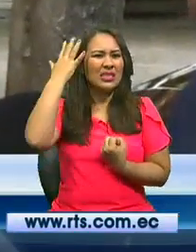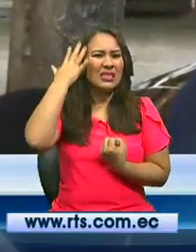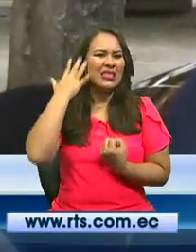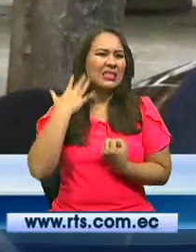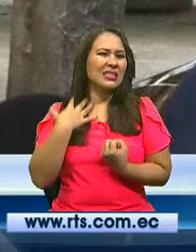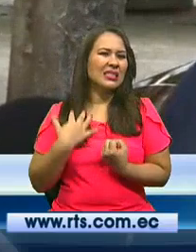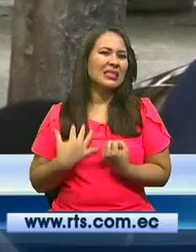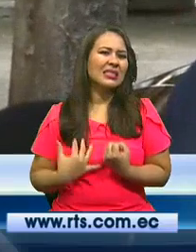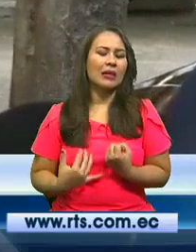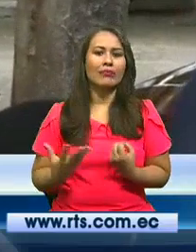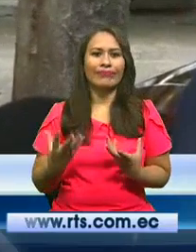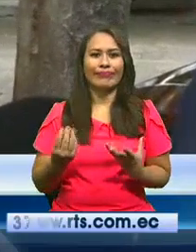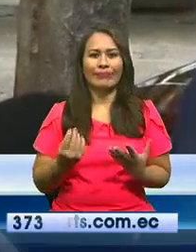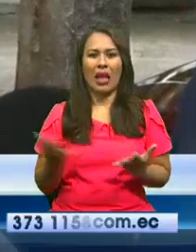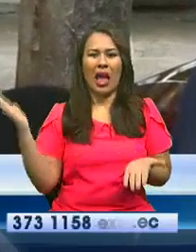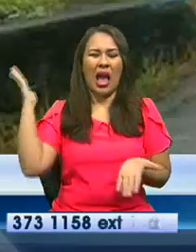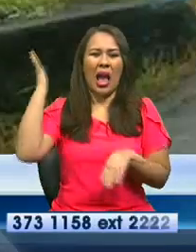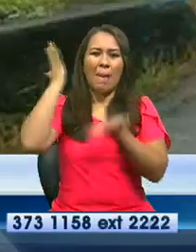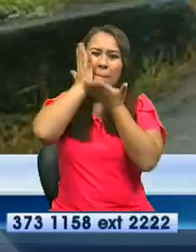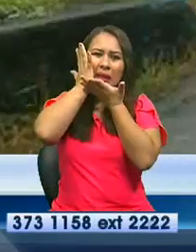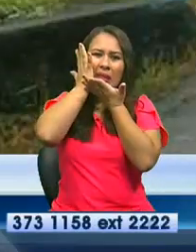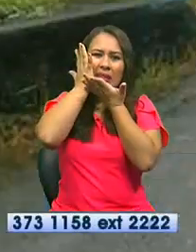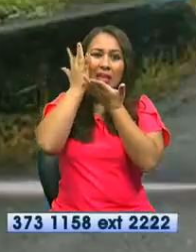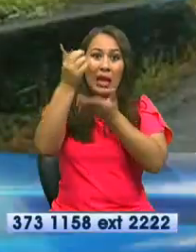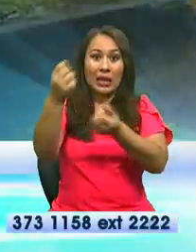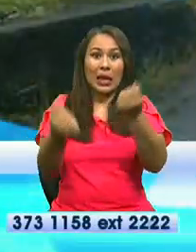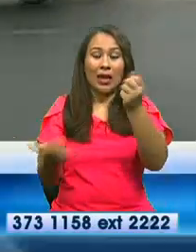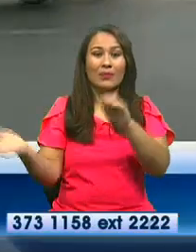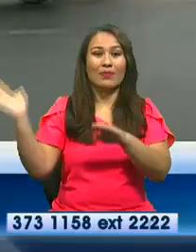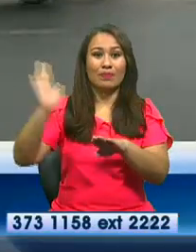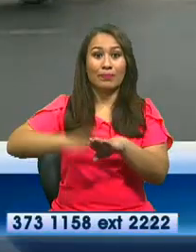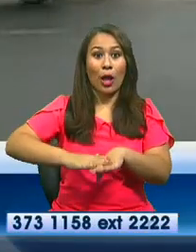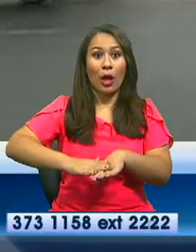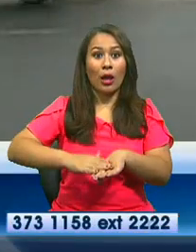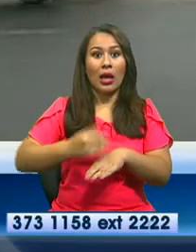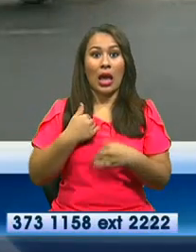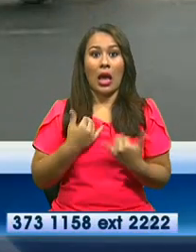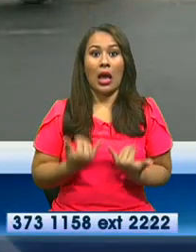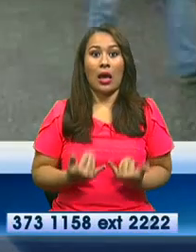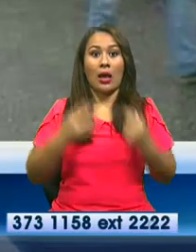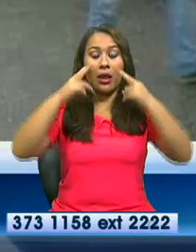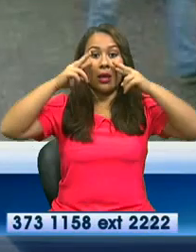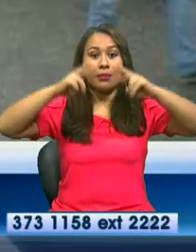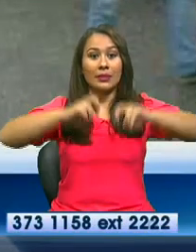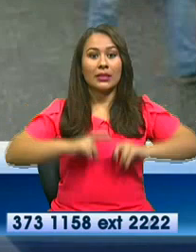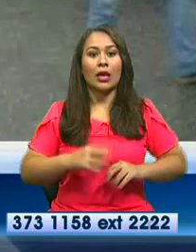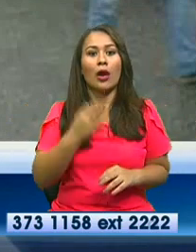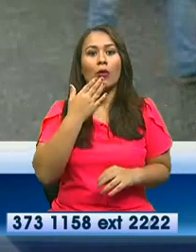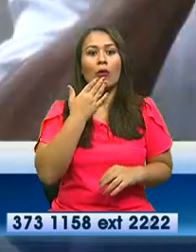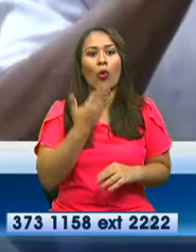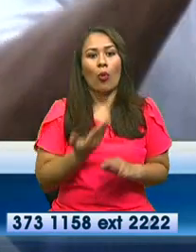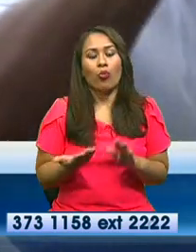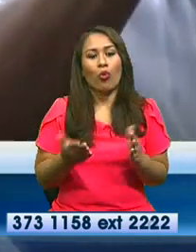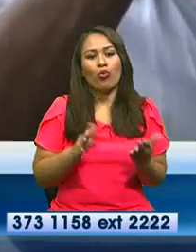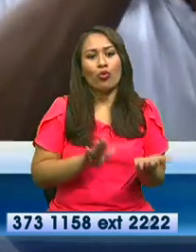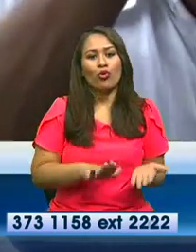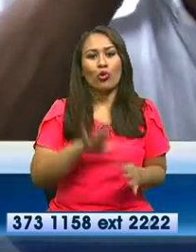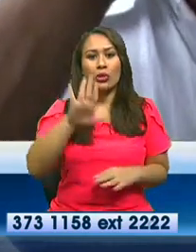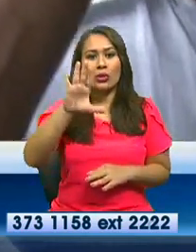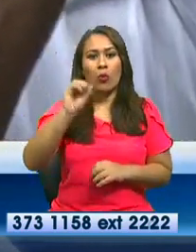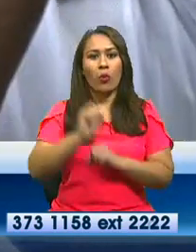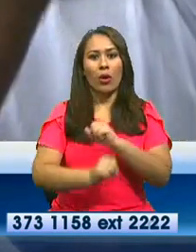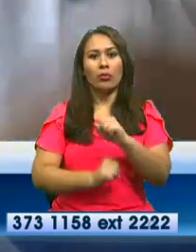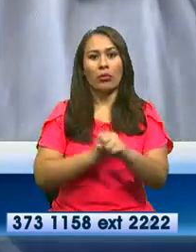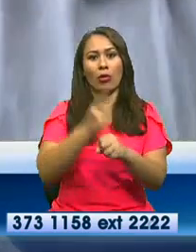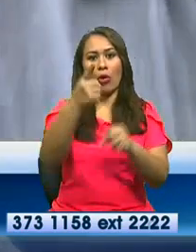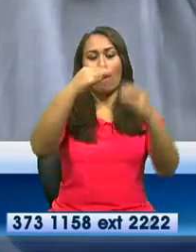tránsito, en este caso heridas de aplastamiento. Un accidente de tránsito que está siendo investigado y que acabó con los casi 50 años de